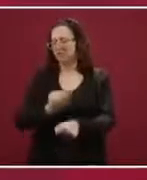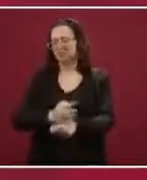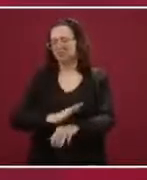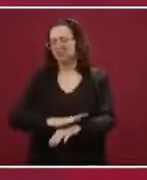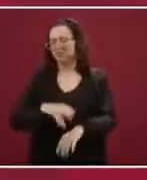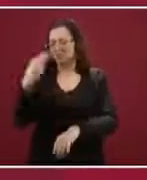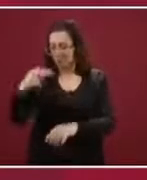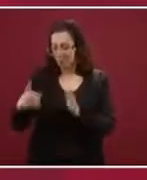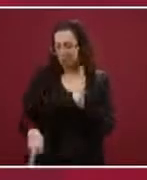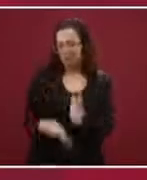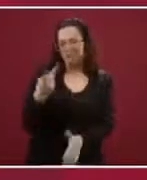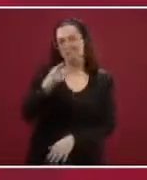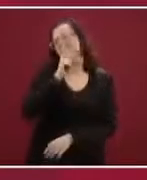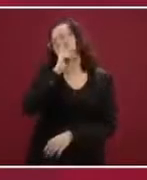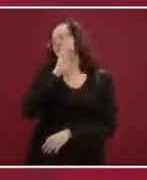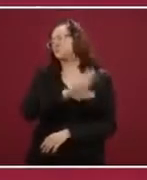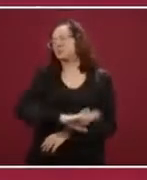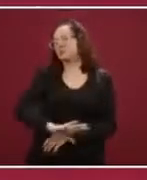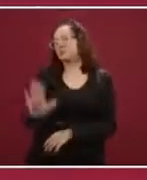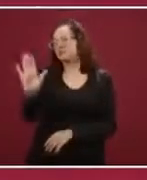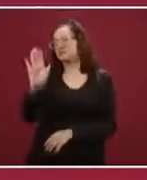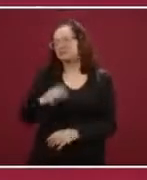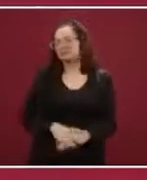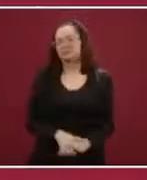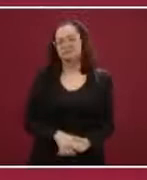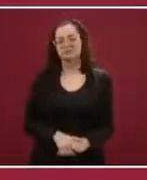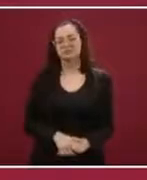repetir sus nombres.